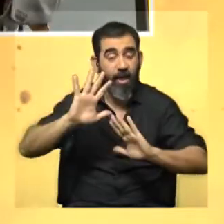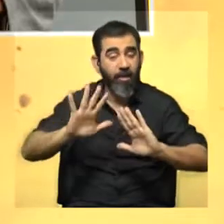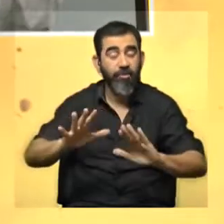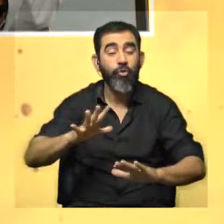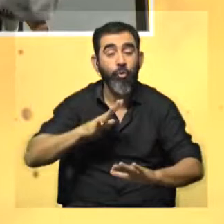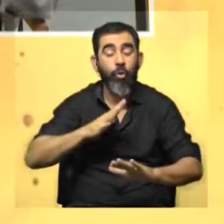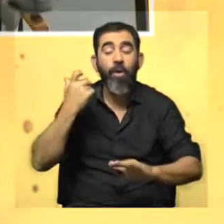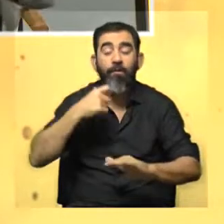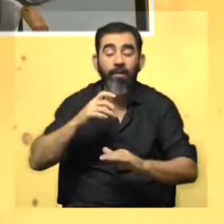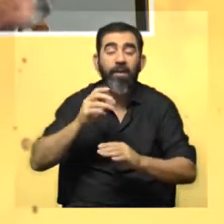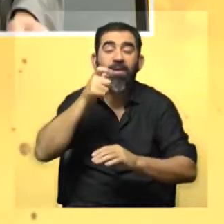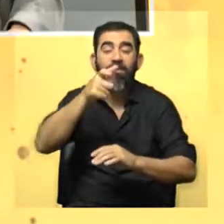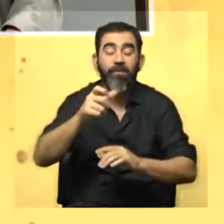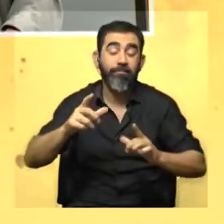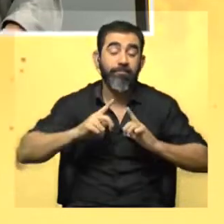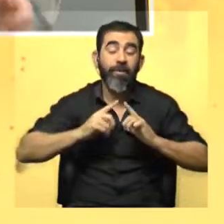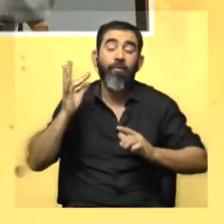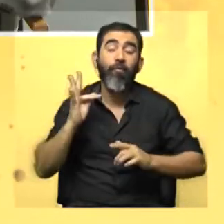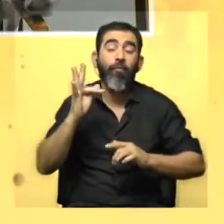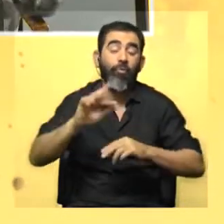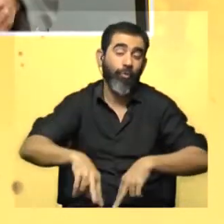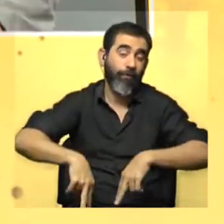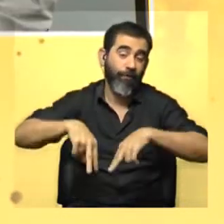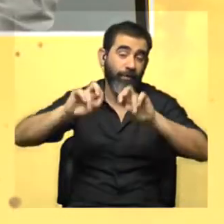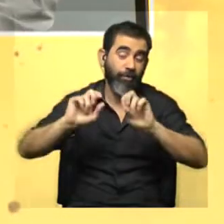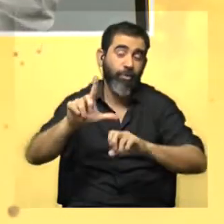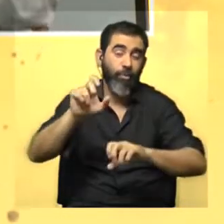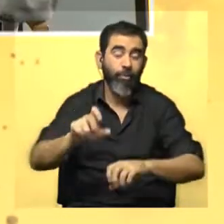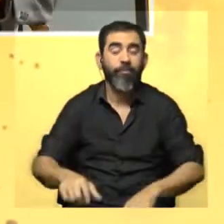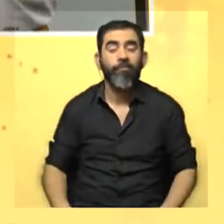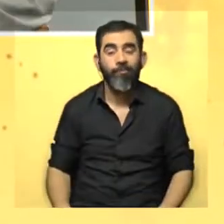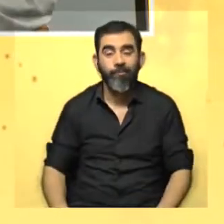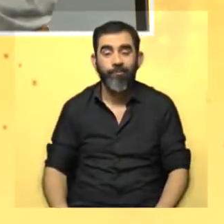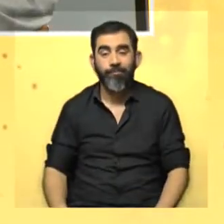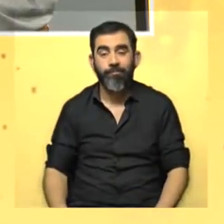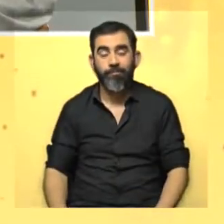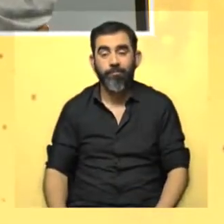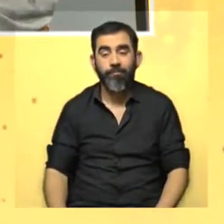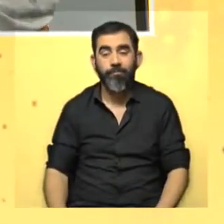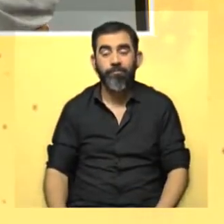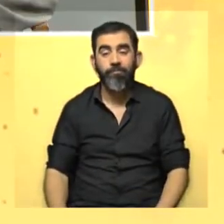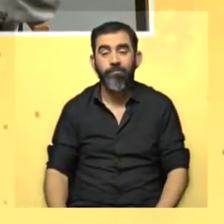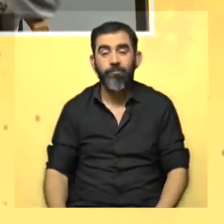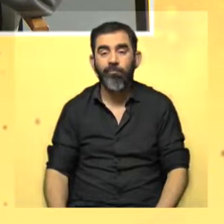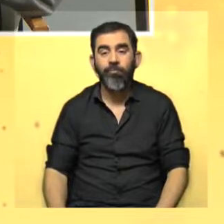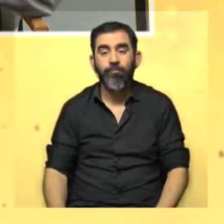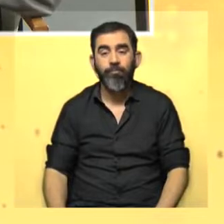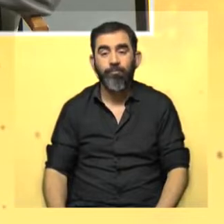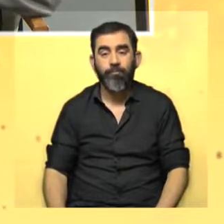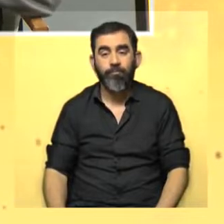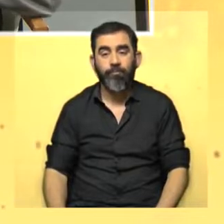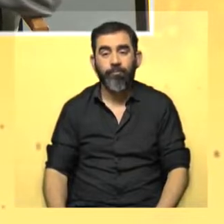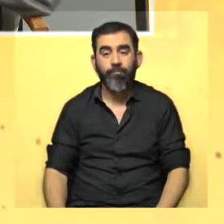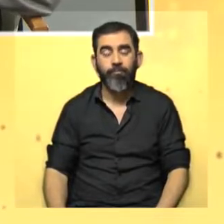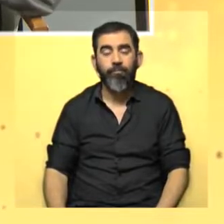todavía es, bueno, a la espera de estudios que se estarán replicando y desarrollando, vaya uno a saber en cuántos lugares diferentes. Te